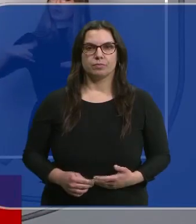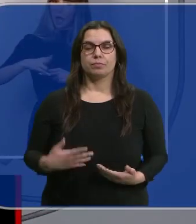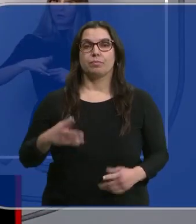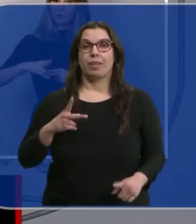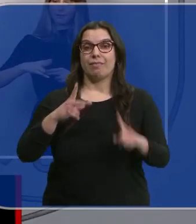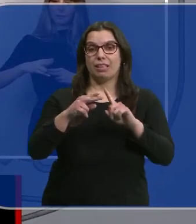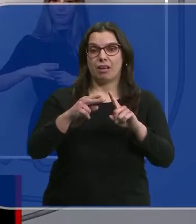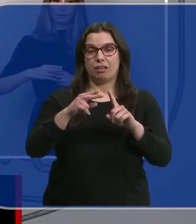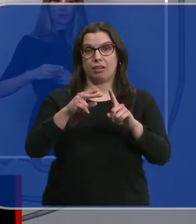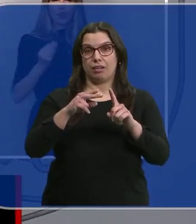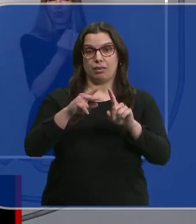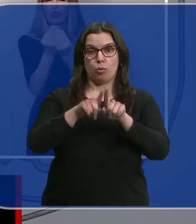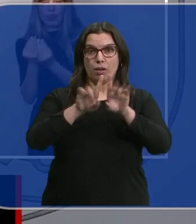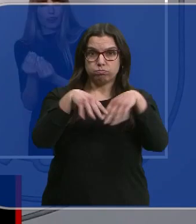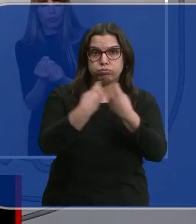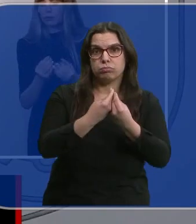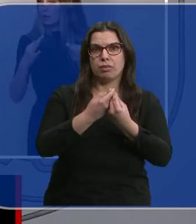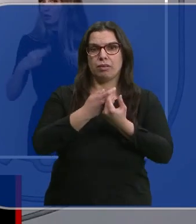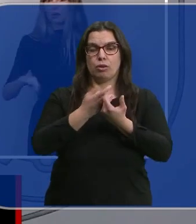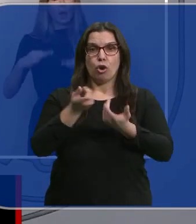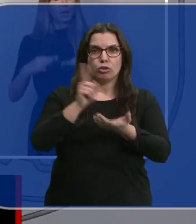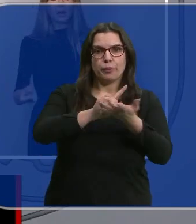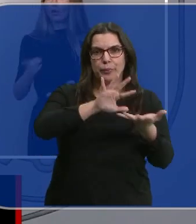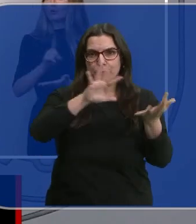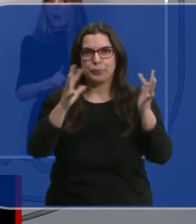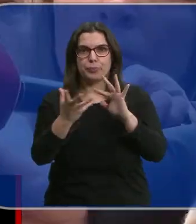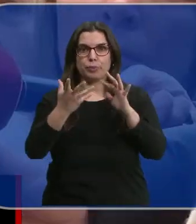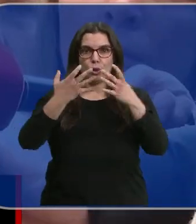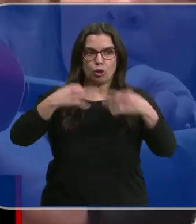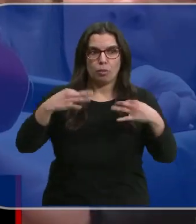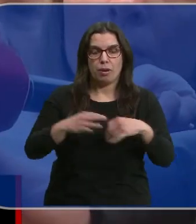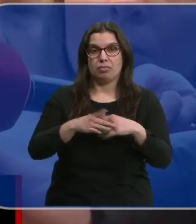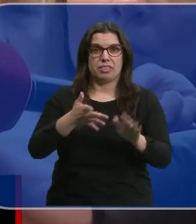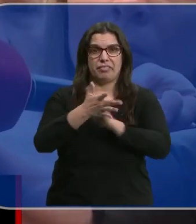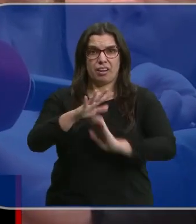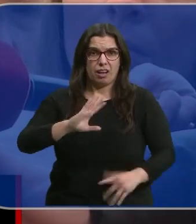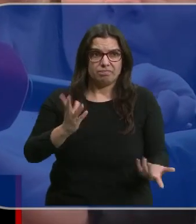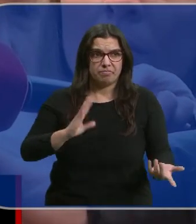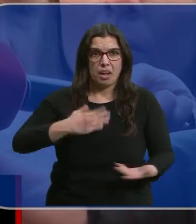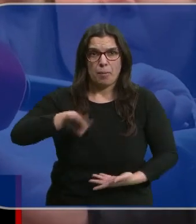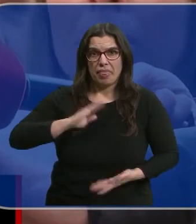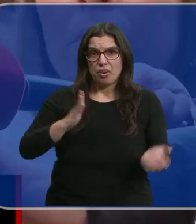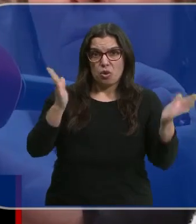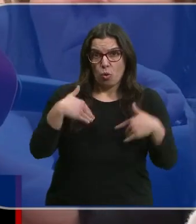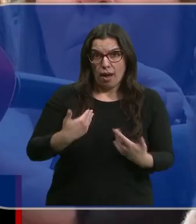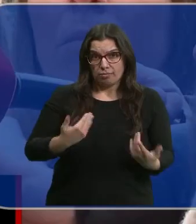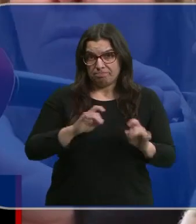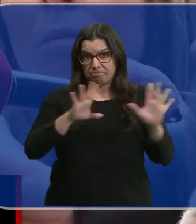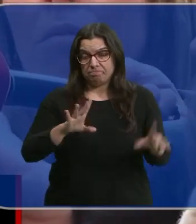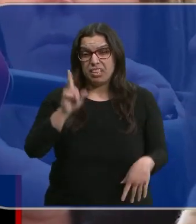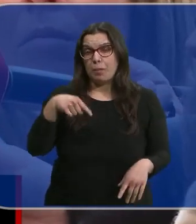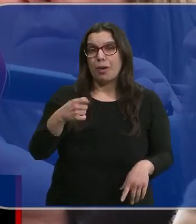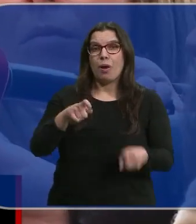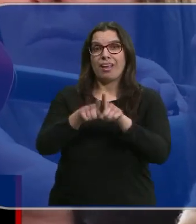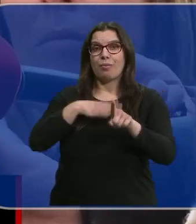evitar los colapsos, devolver la normalidad frente a un pico. Incompetencia por un lado y por otro lado de una